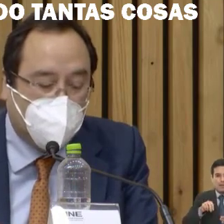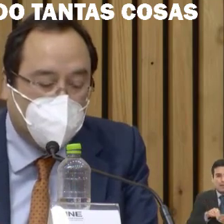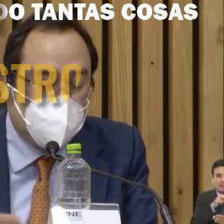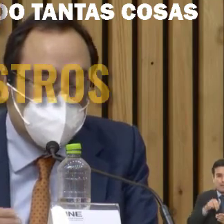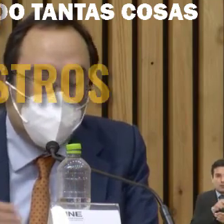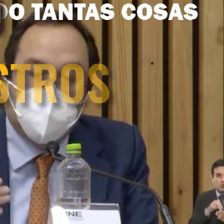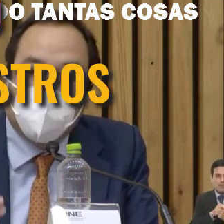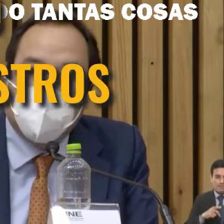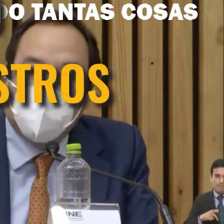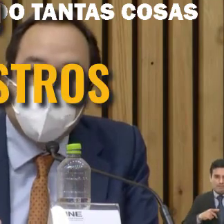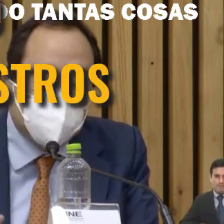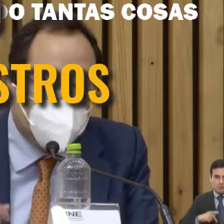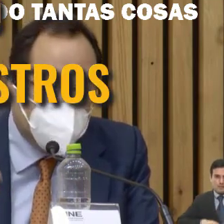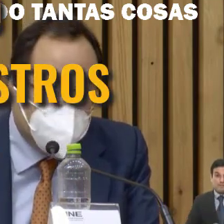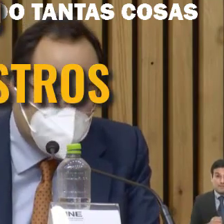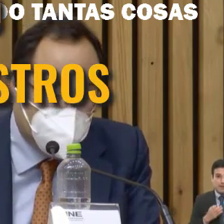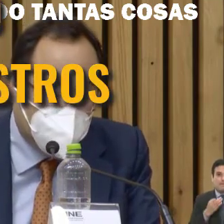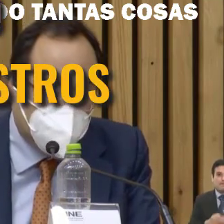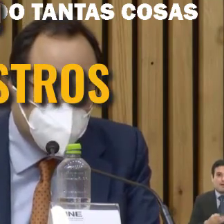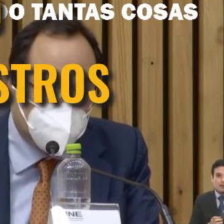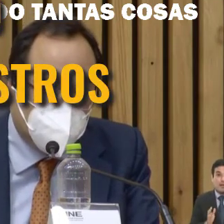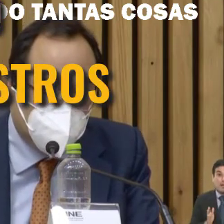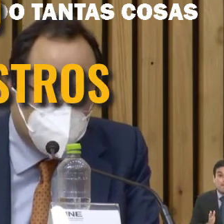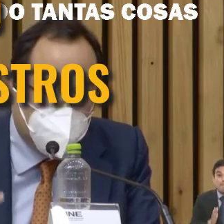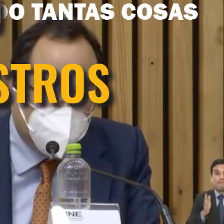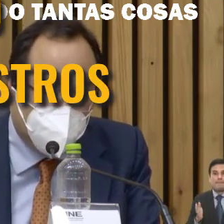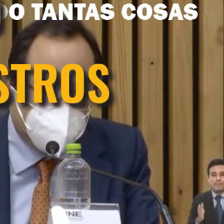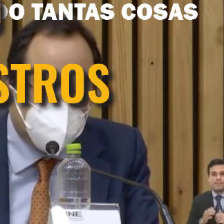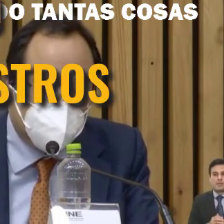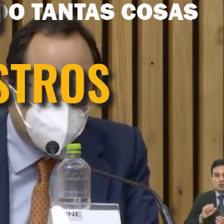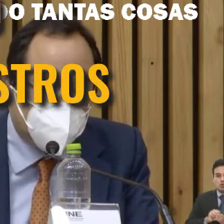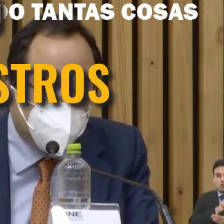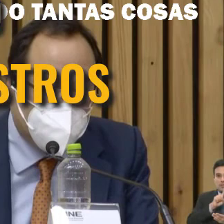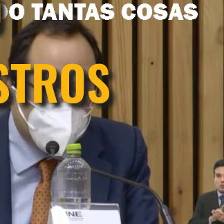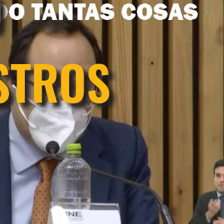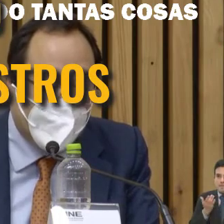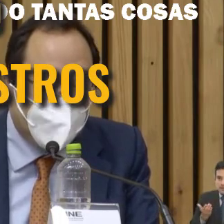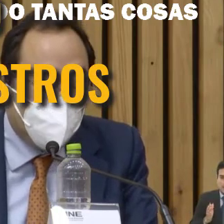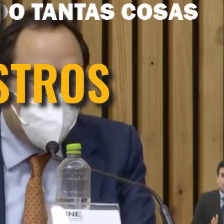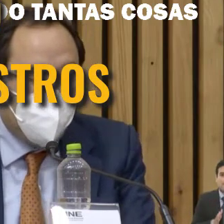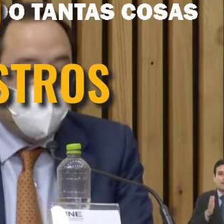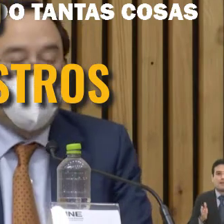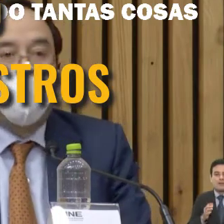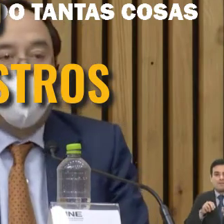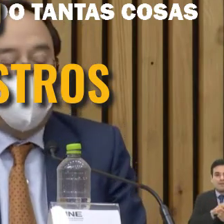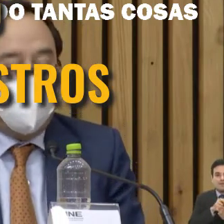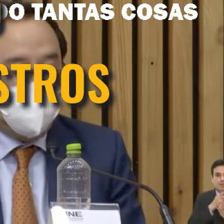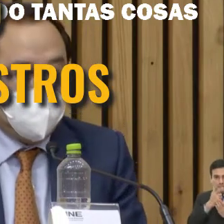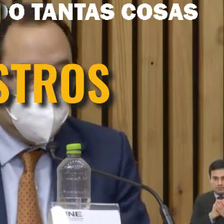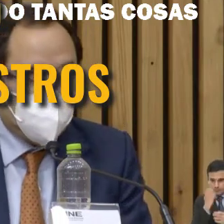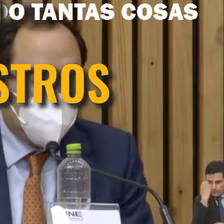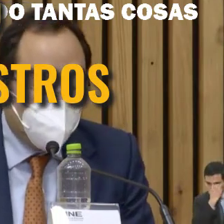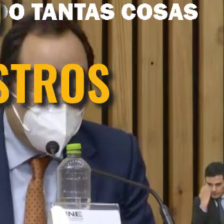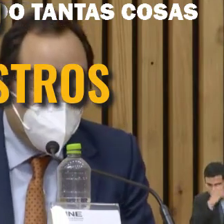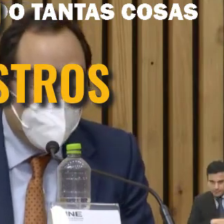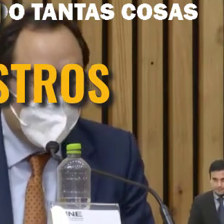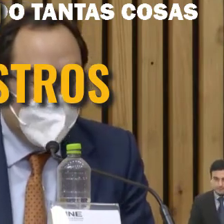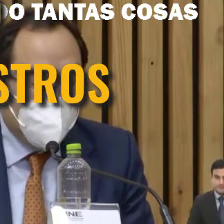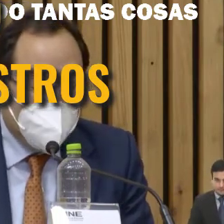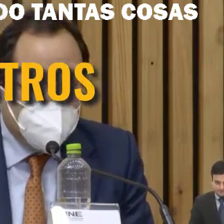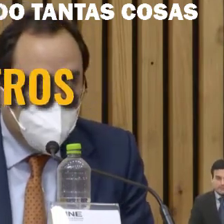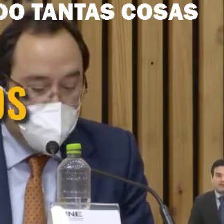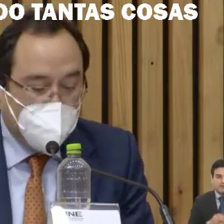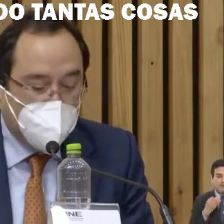todos los consejeros y el